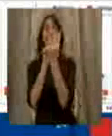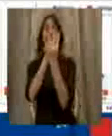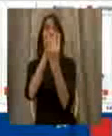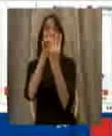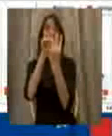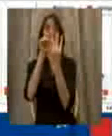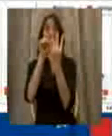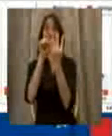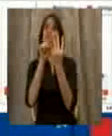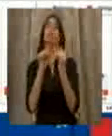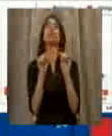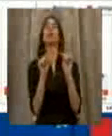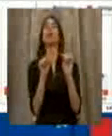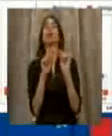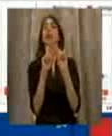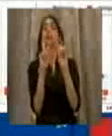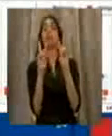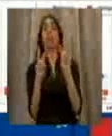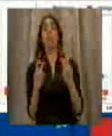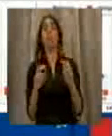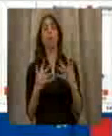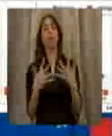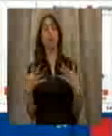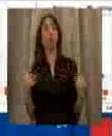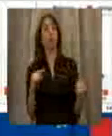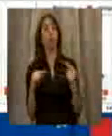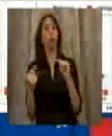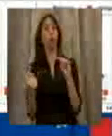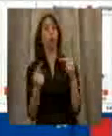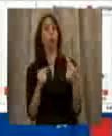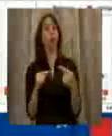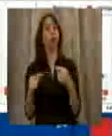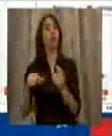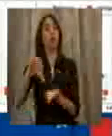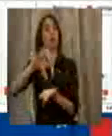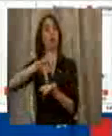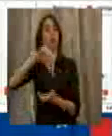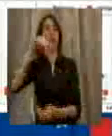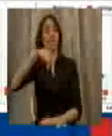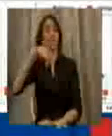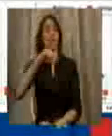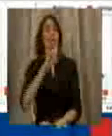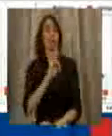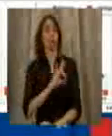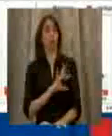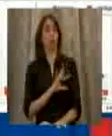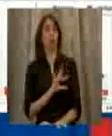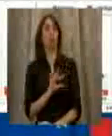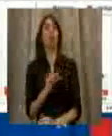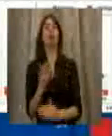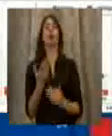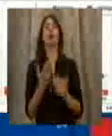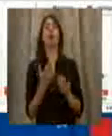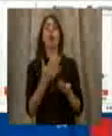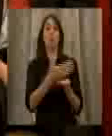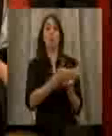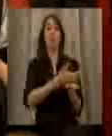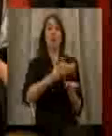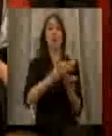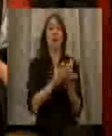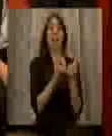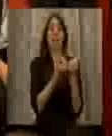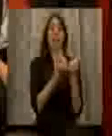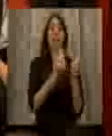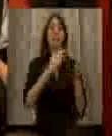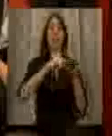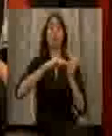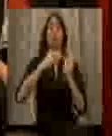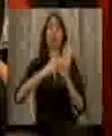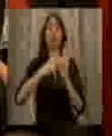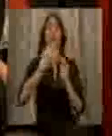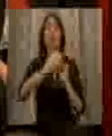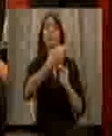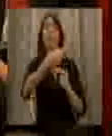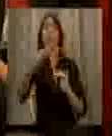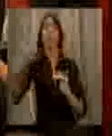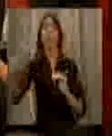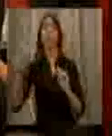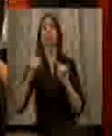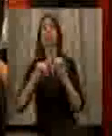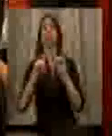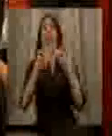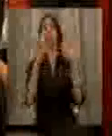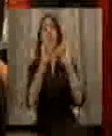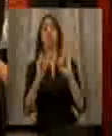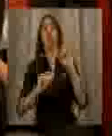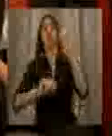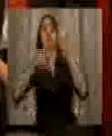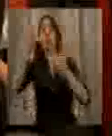tema que ha sido un tema de gran debate en el país, que es el tema de la distribución del ingreso. La distribución del ingreso, hay distintas